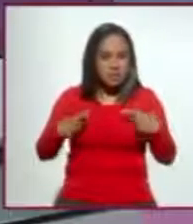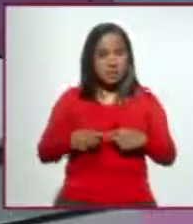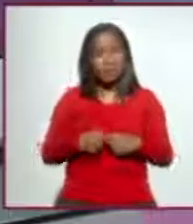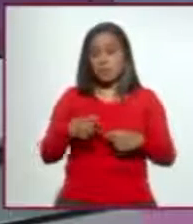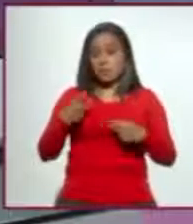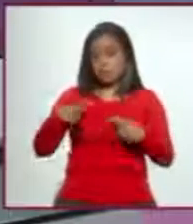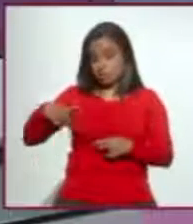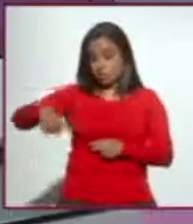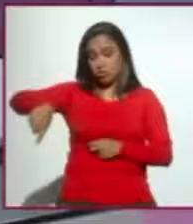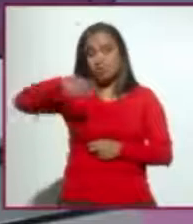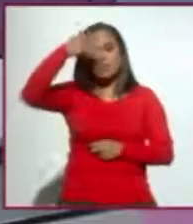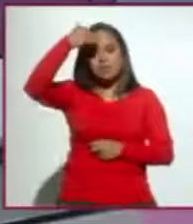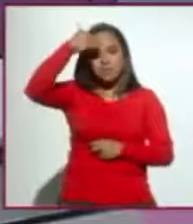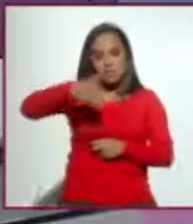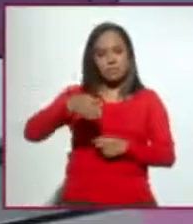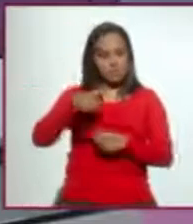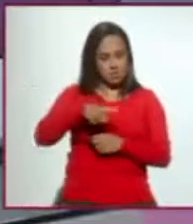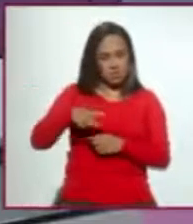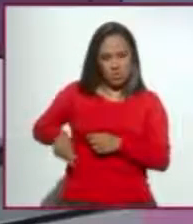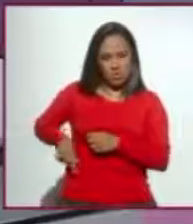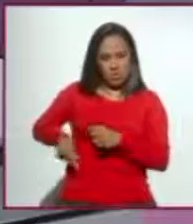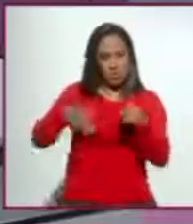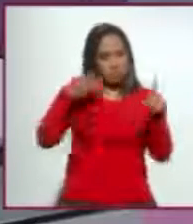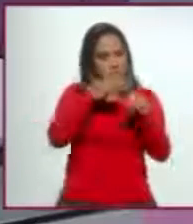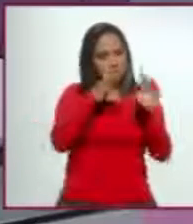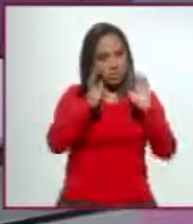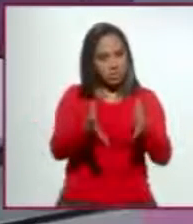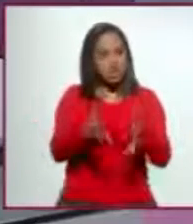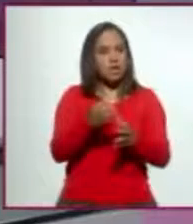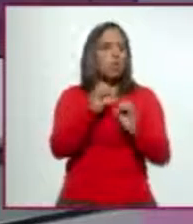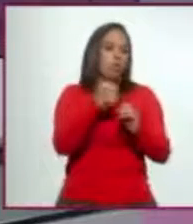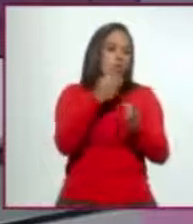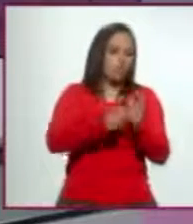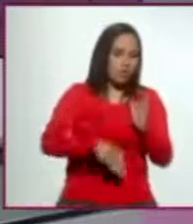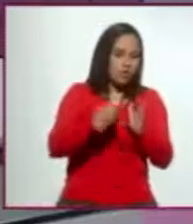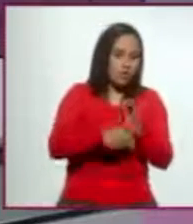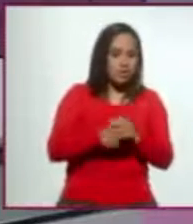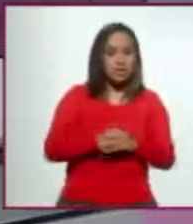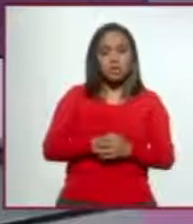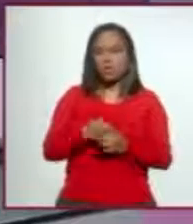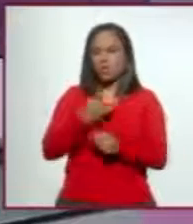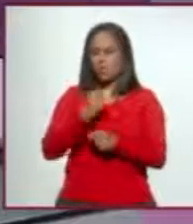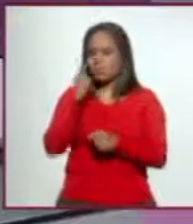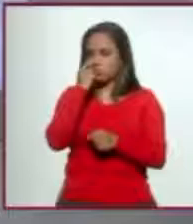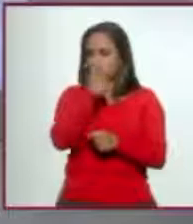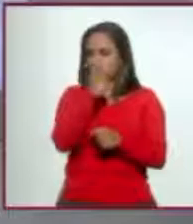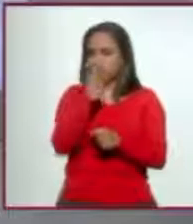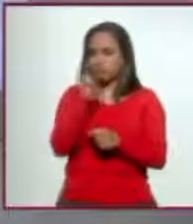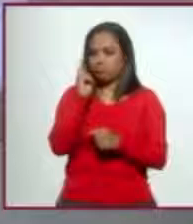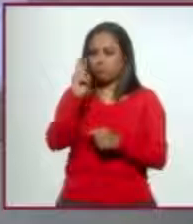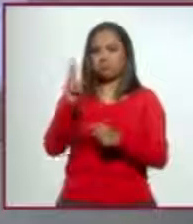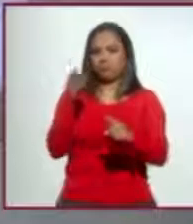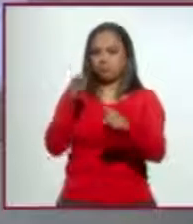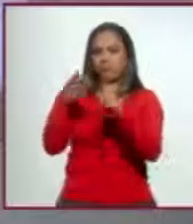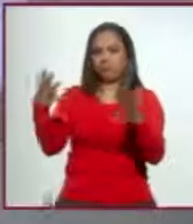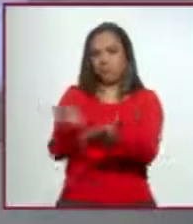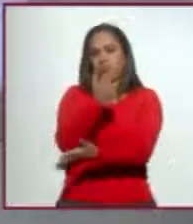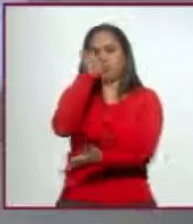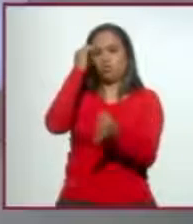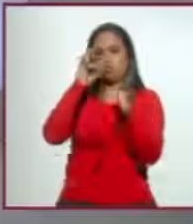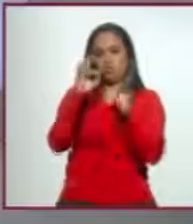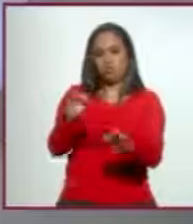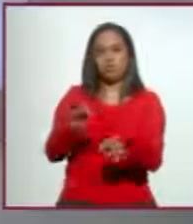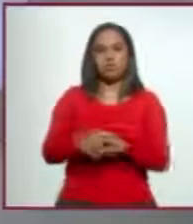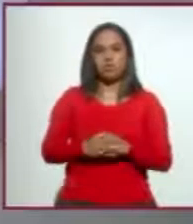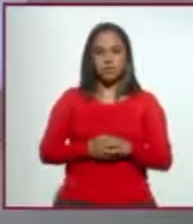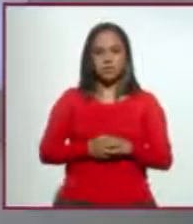promedio sí está consciente de los logros de este gobierno y de sus carencias. Esto lo está viendo claramente como un logro en esa, digamos, en esa